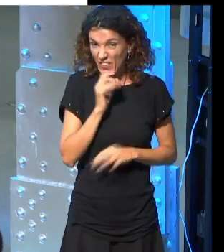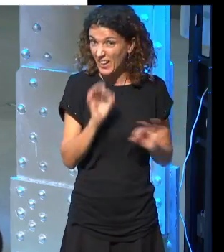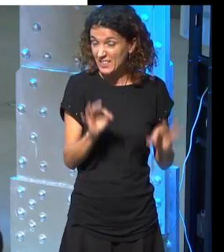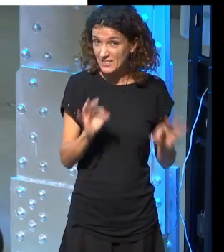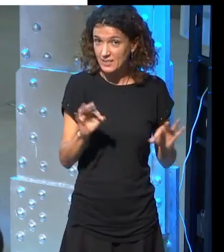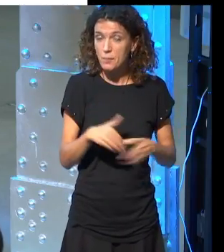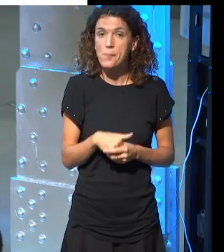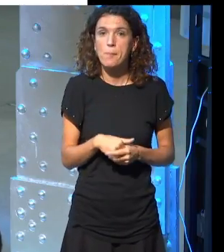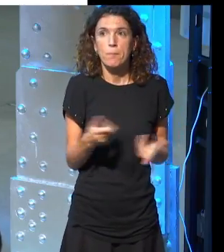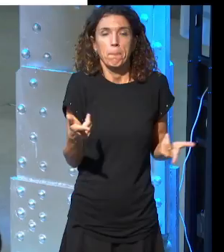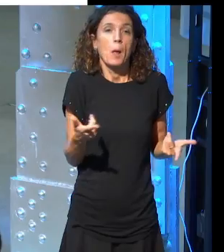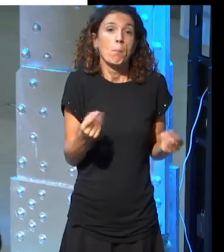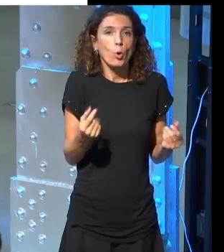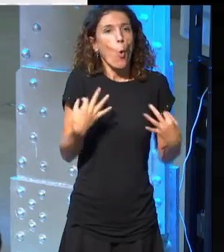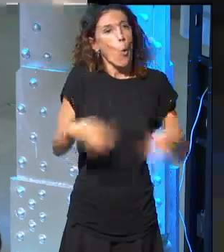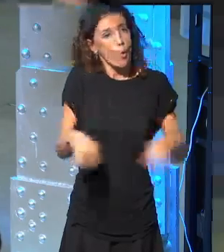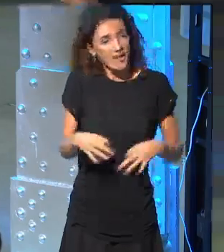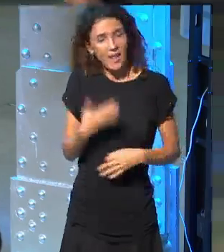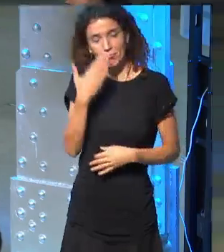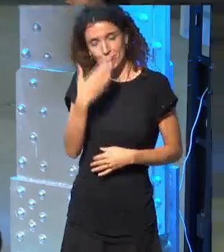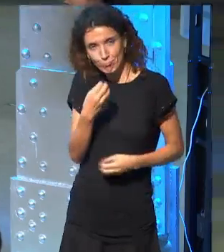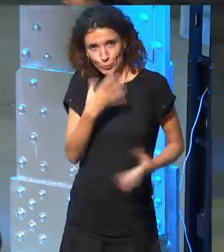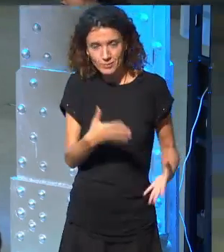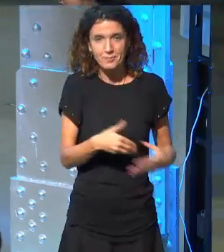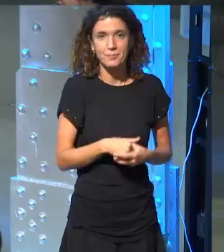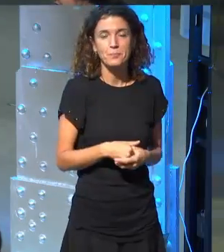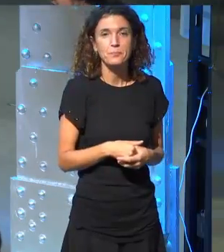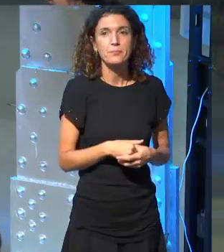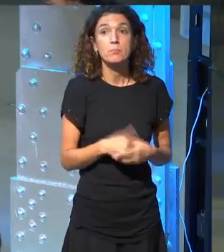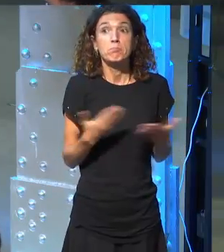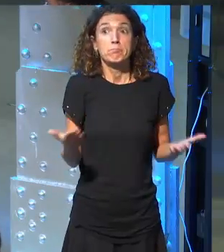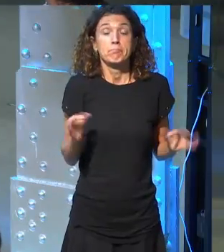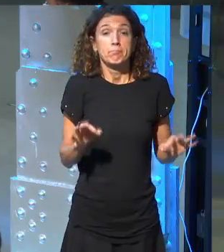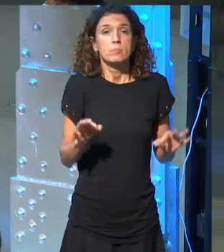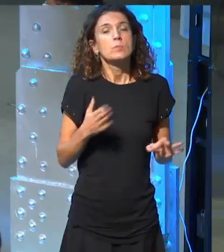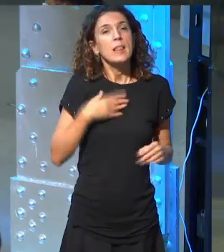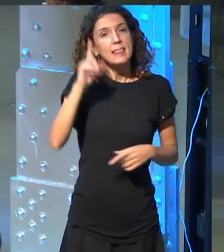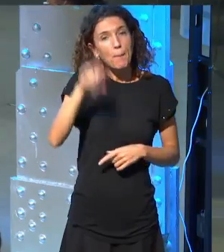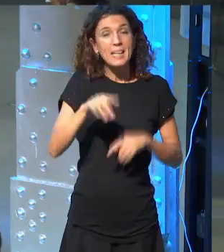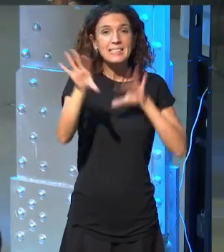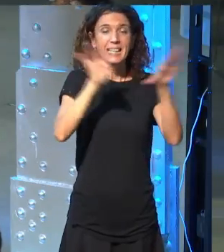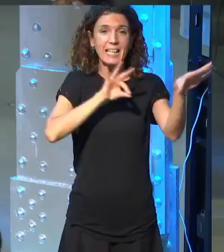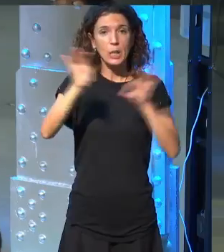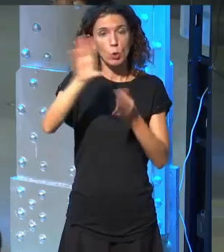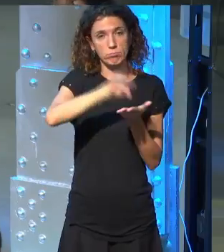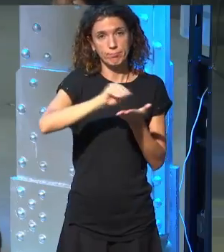Es una dosis de humildad, ¿eh? Sí, totalmente. Y nada, bueno, he tenido también una selección de...